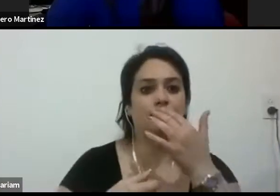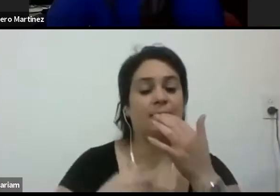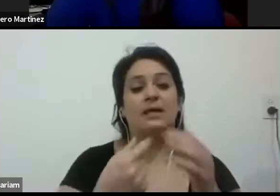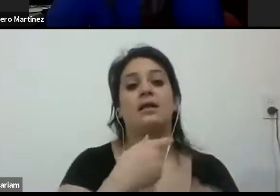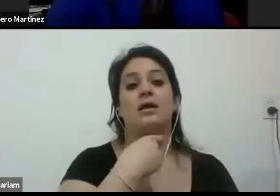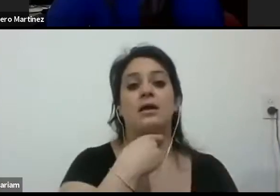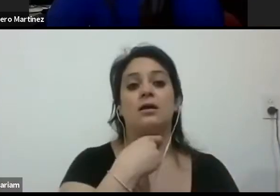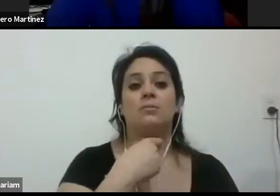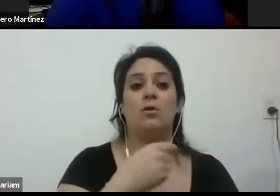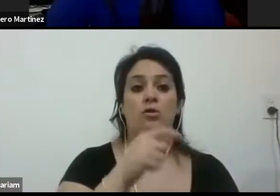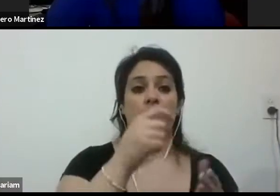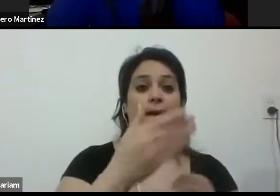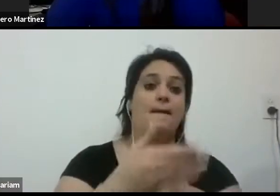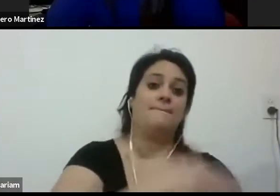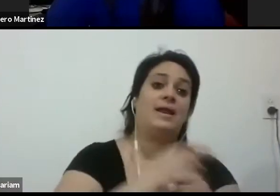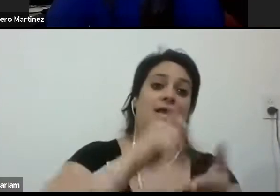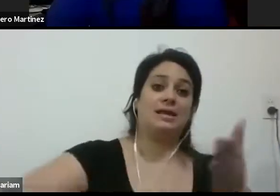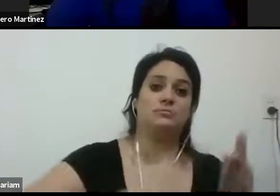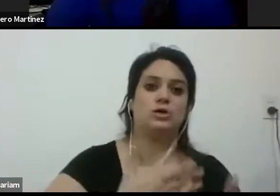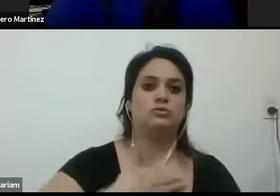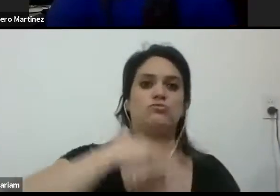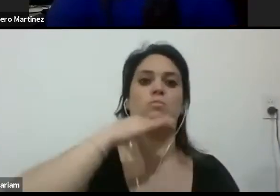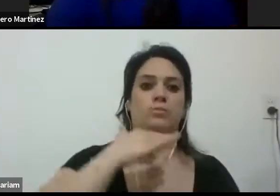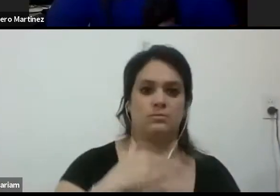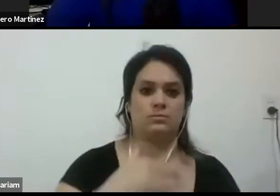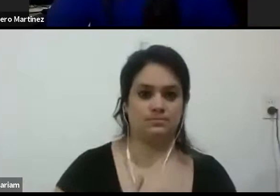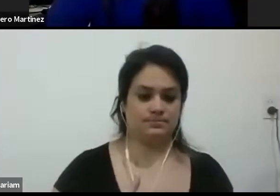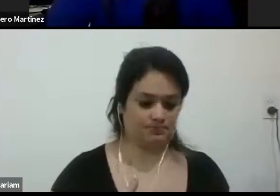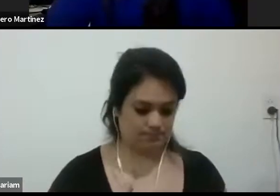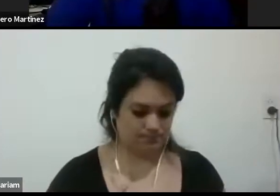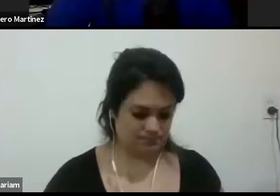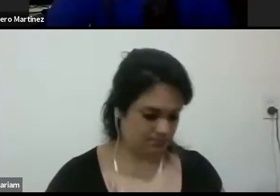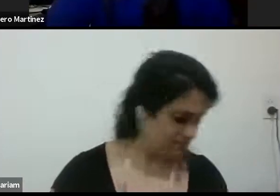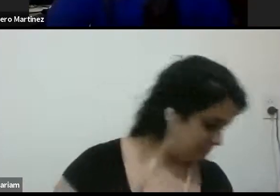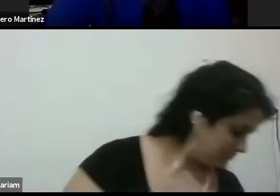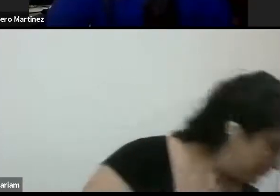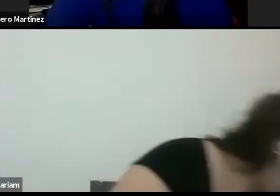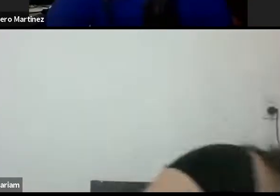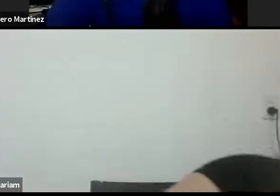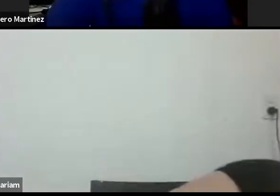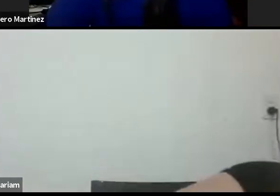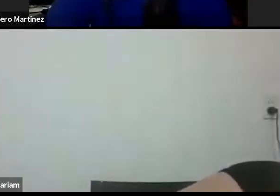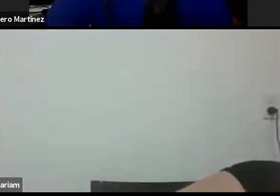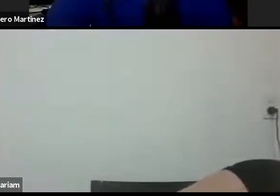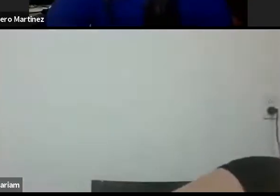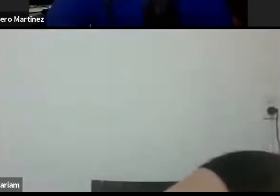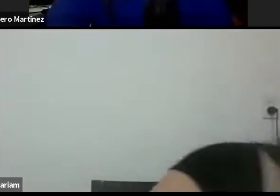de la preinscripción por eso es que eso se va a comunicar una vez que lleguemos un cupo de gente interesada